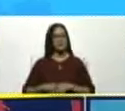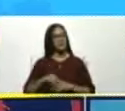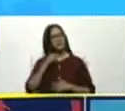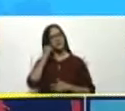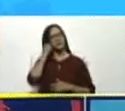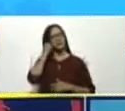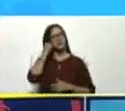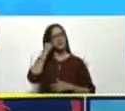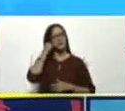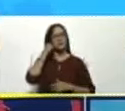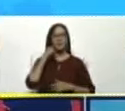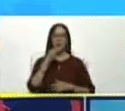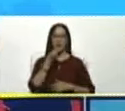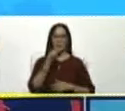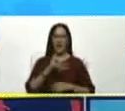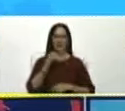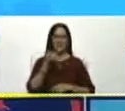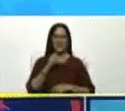Buenas tardes.